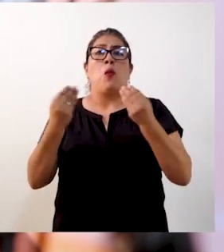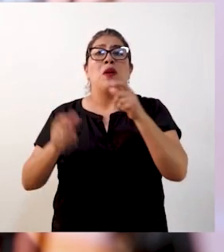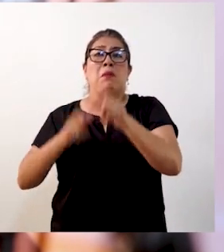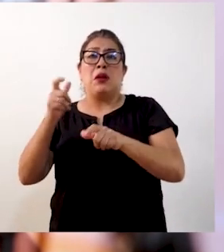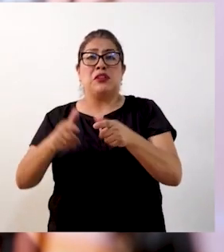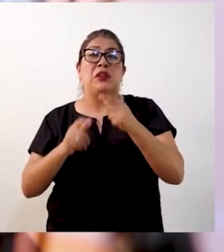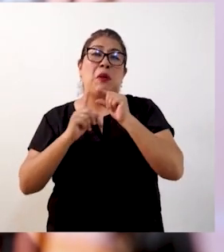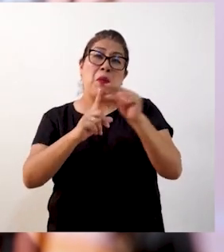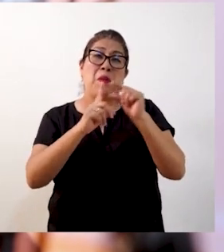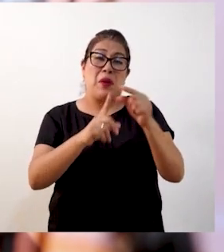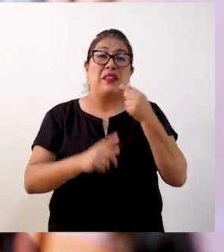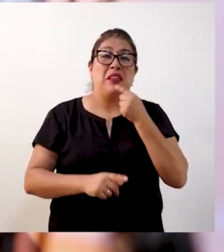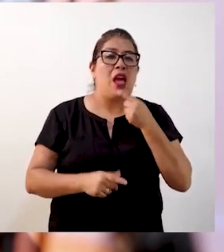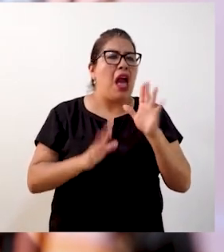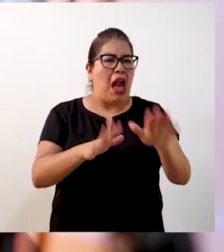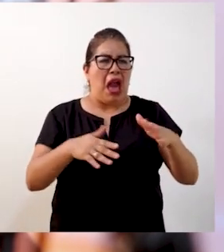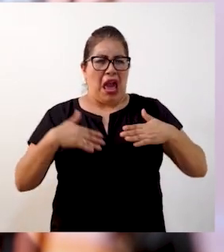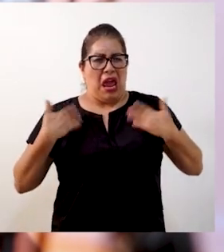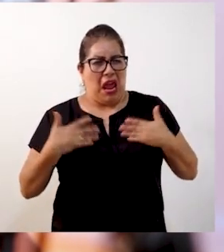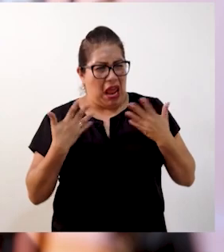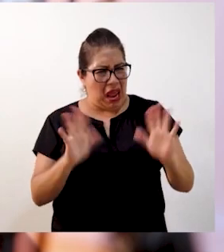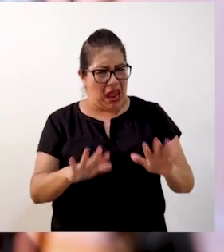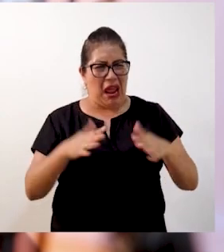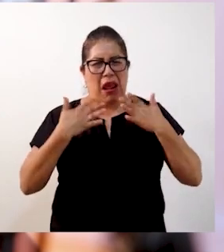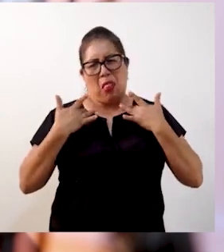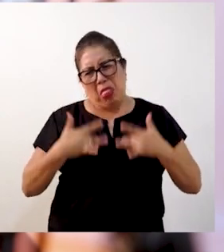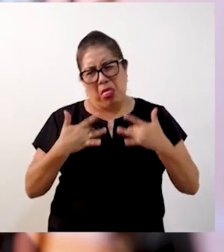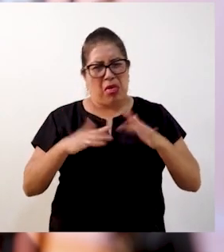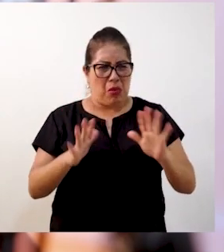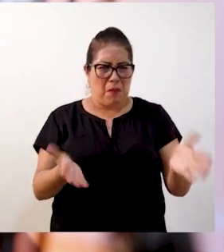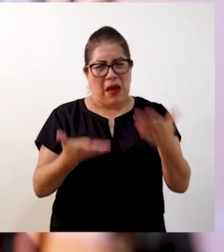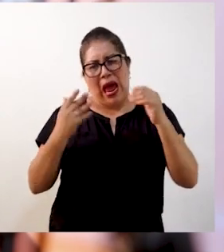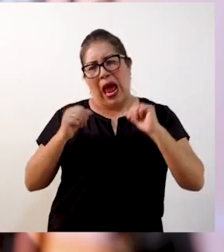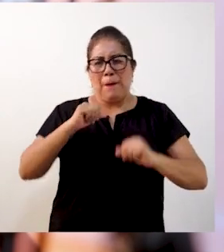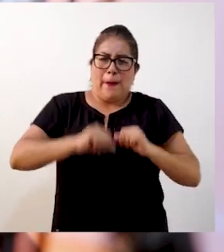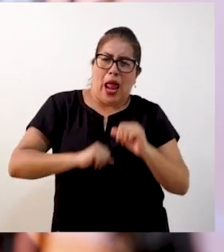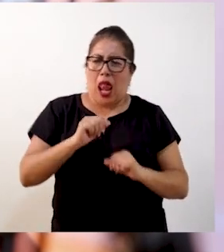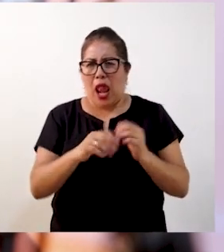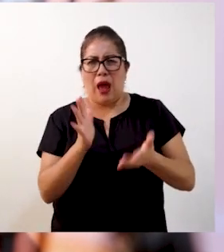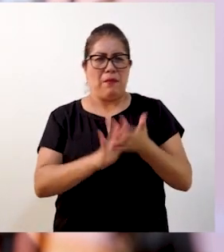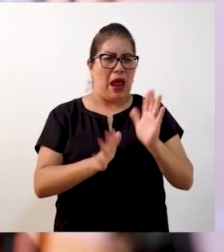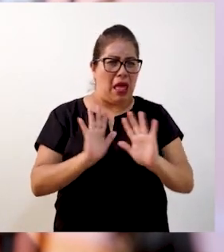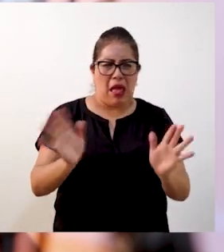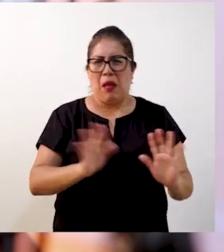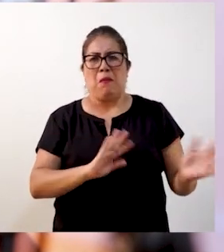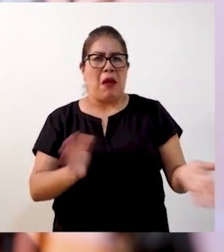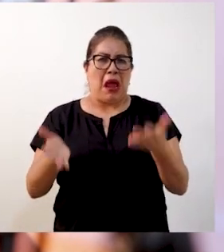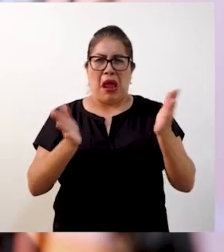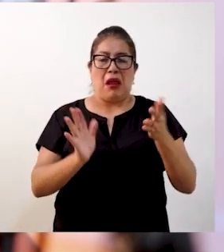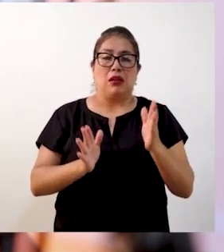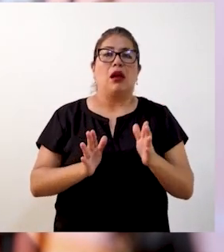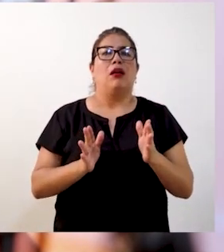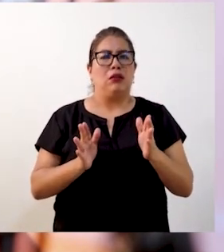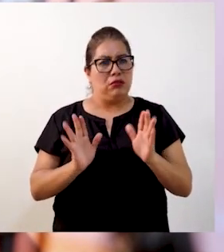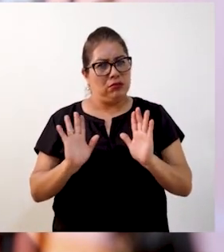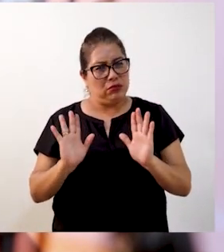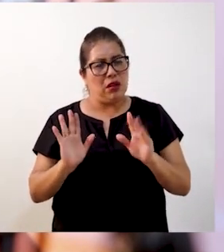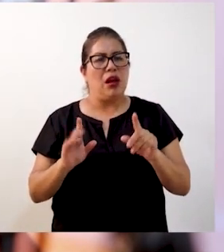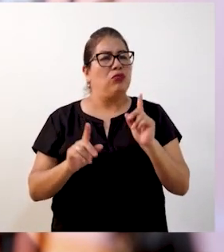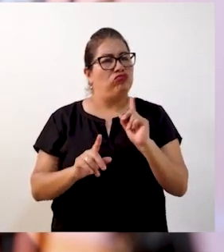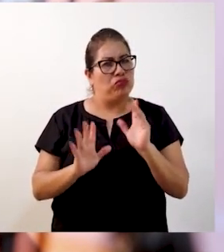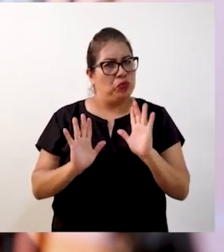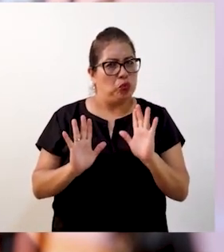puedes, alégrate, baila, no estés deprimida. Y no es así. ¿Se requieren de fármacos para poder salir de